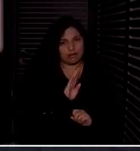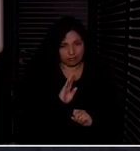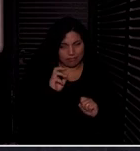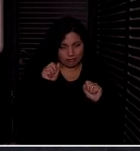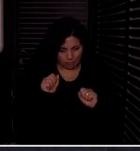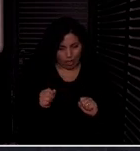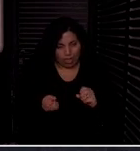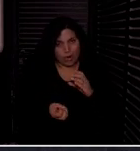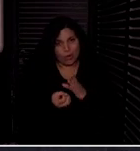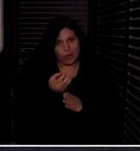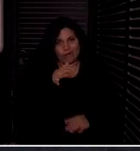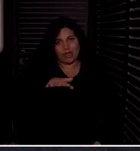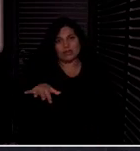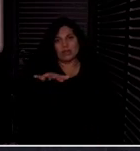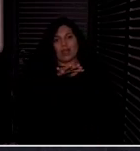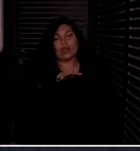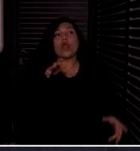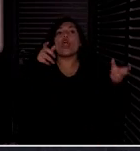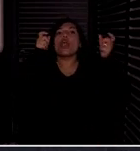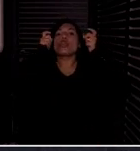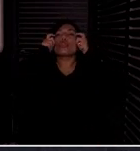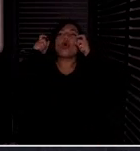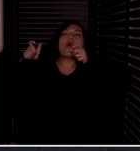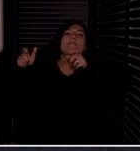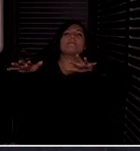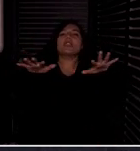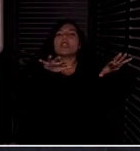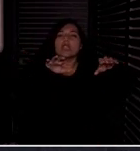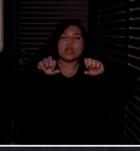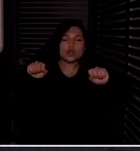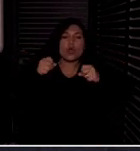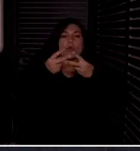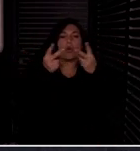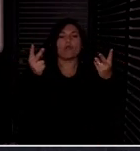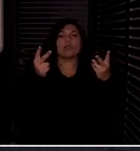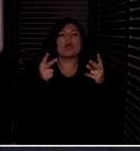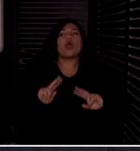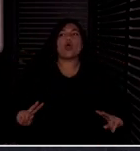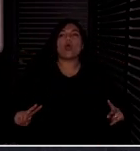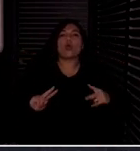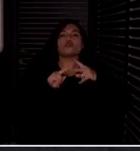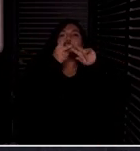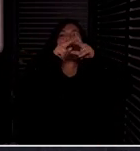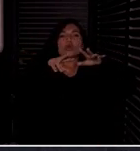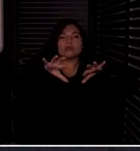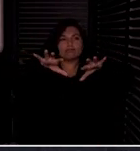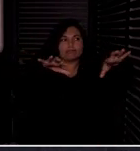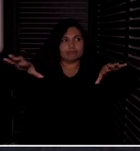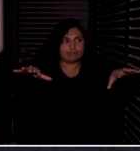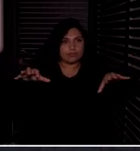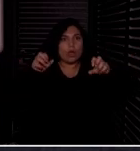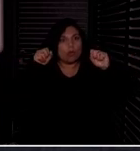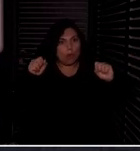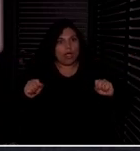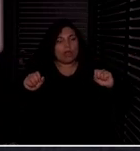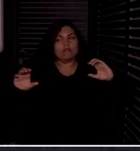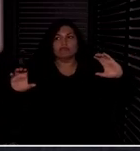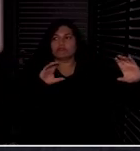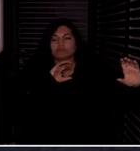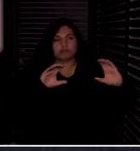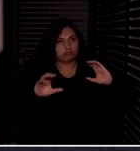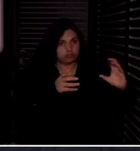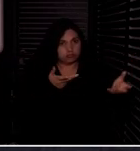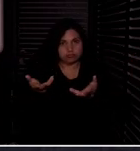televisivo. El dominio público implica construir ecosistemas en la que la capacidad de interlocución, tanto a nivel de